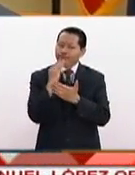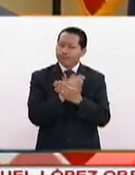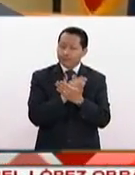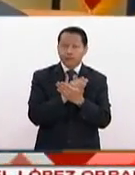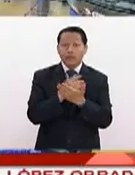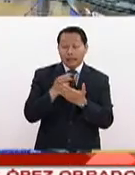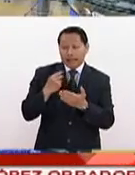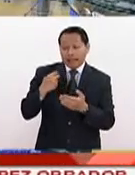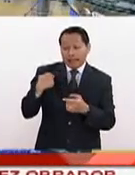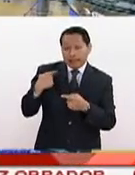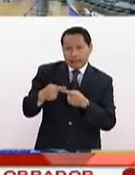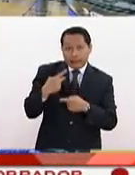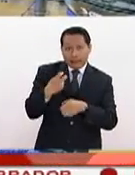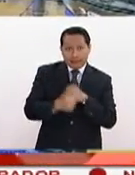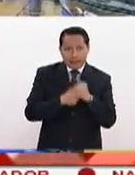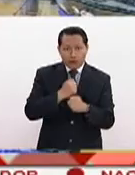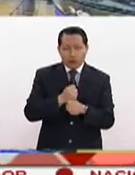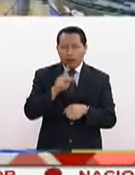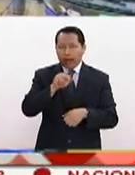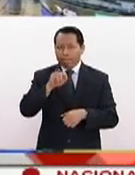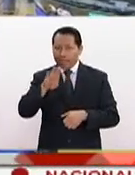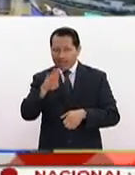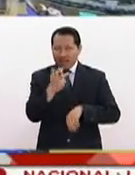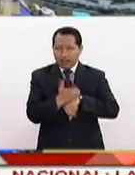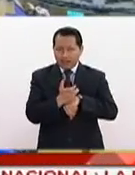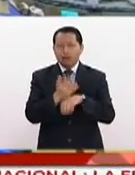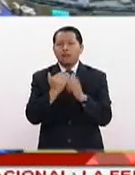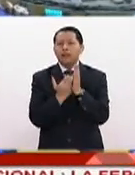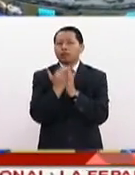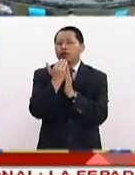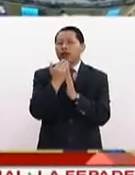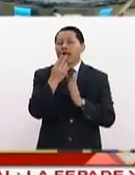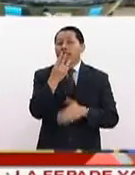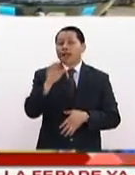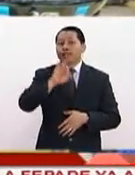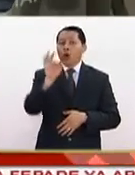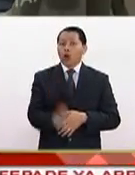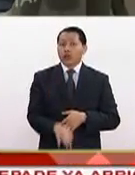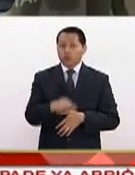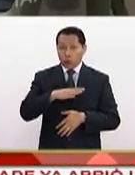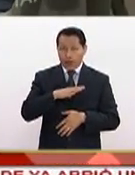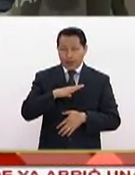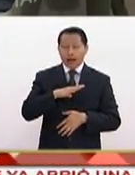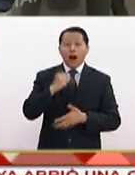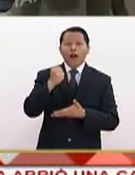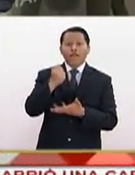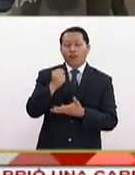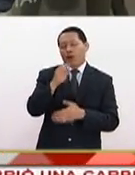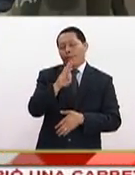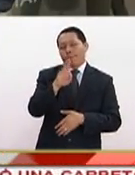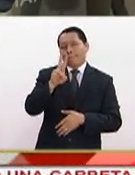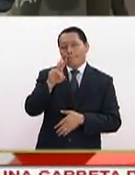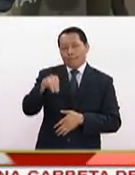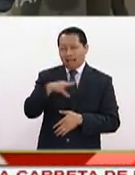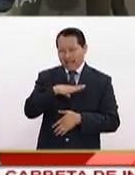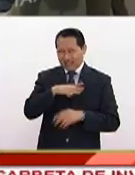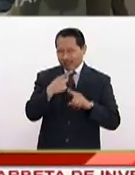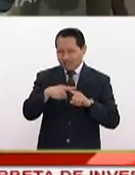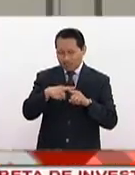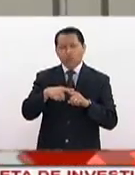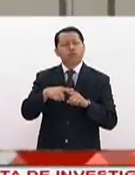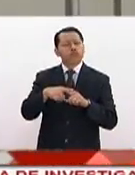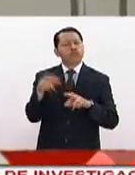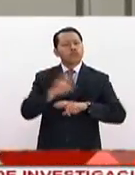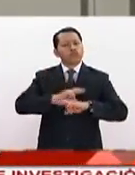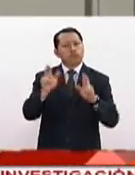Durante este año, el Producto Interno Bruto de Estados Unidos creció por arriba del 3%. La Bolsa de Valores alcanzó cifra récord y el